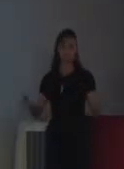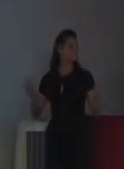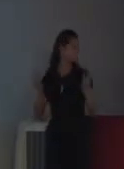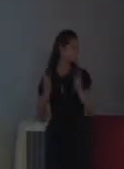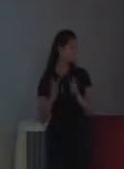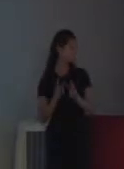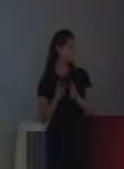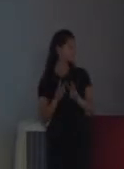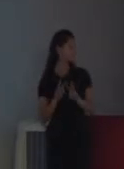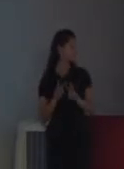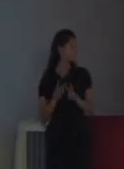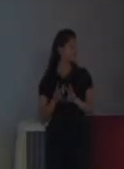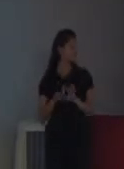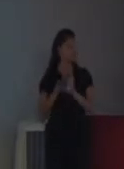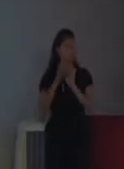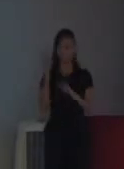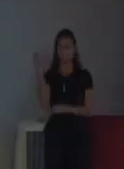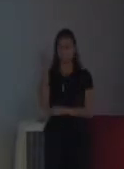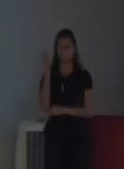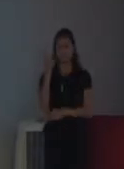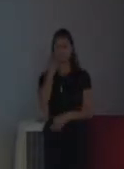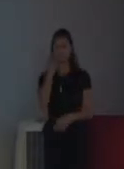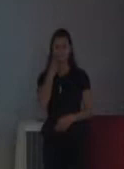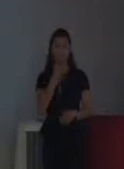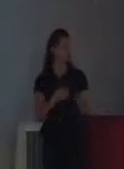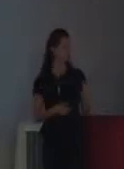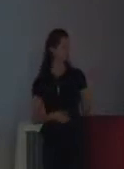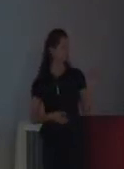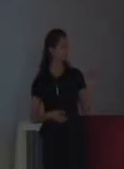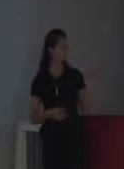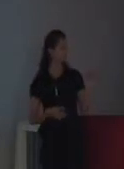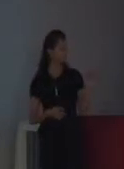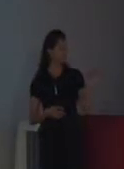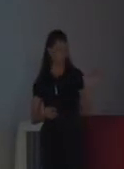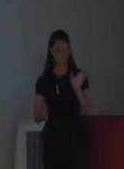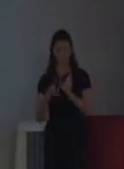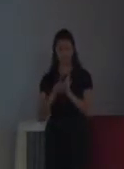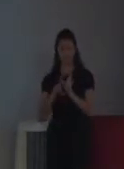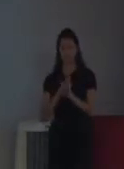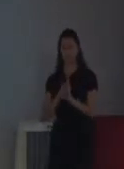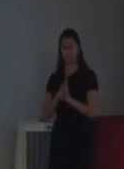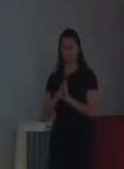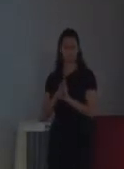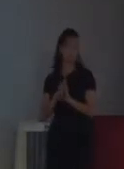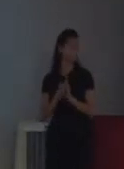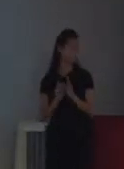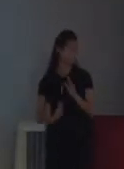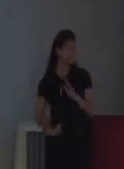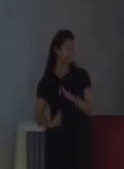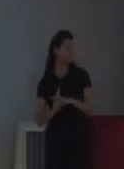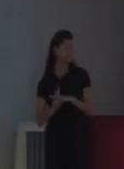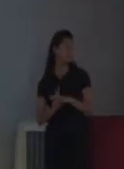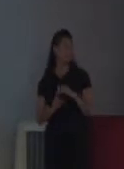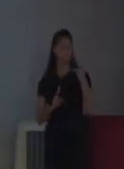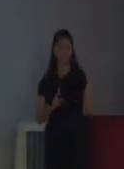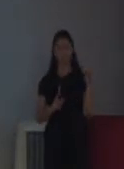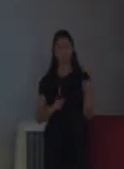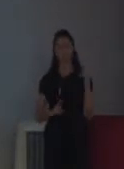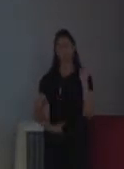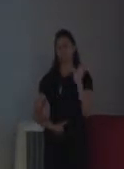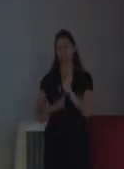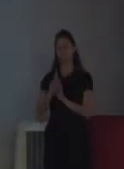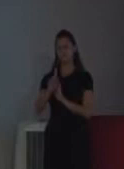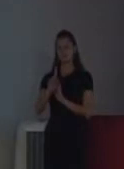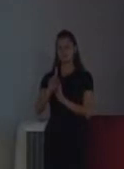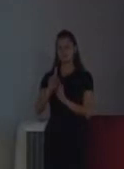¡Ojo al ojo! Porque esta ley es de donde viene y de donde se